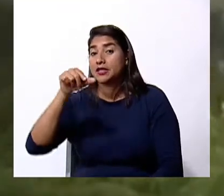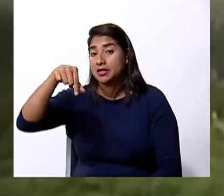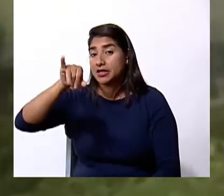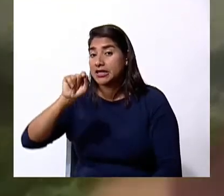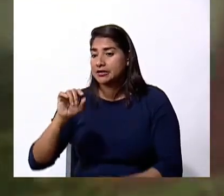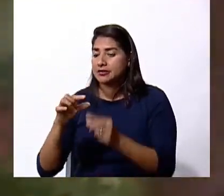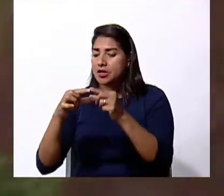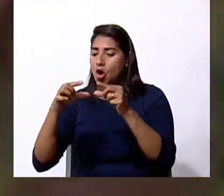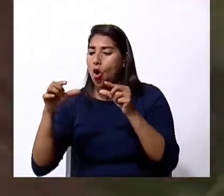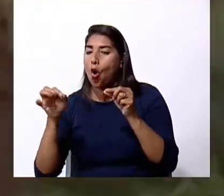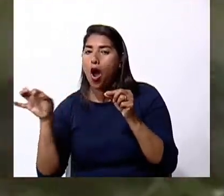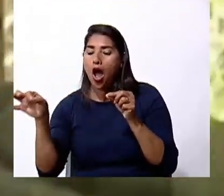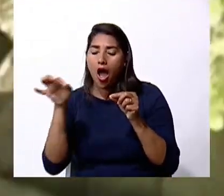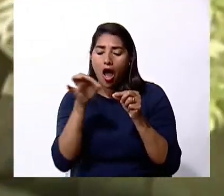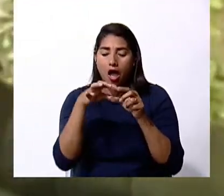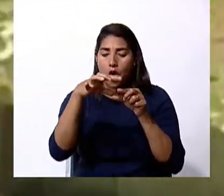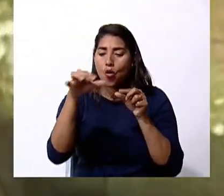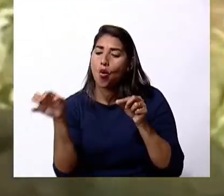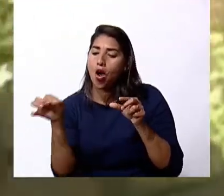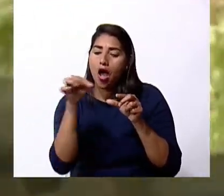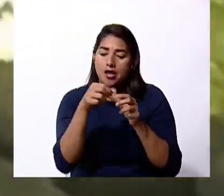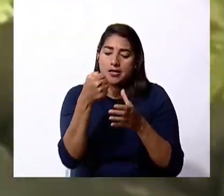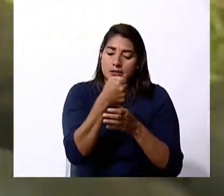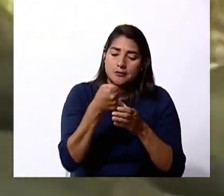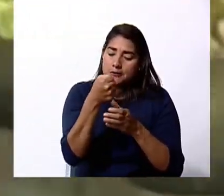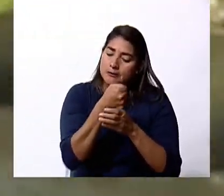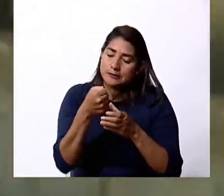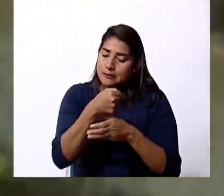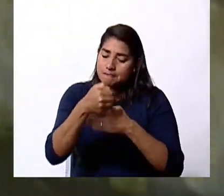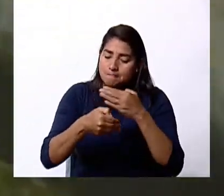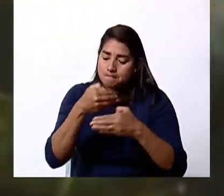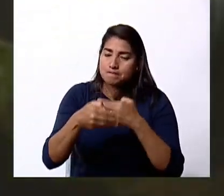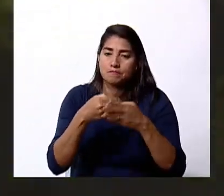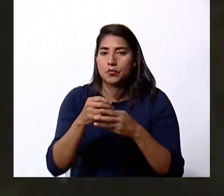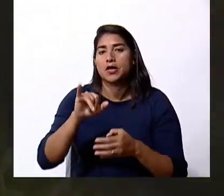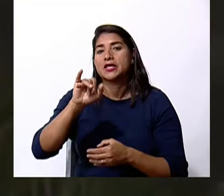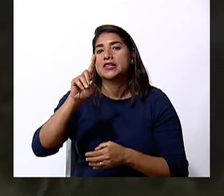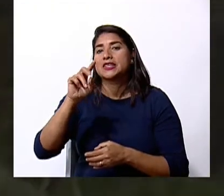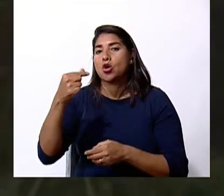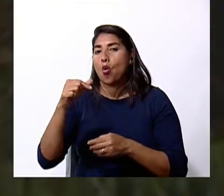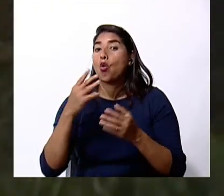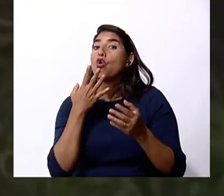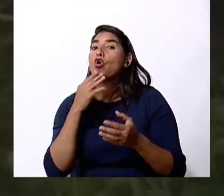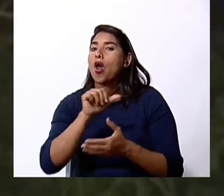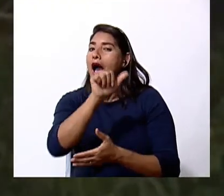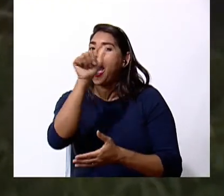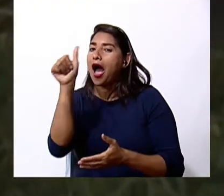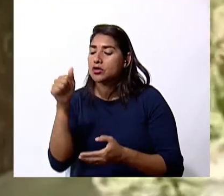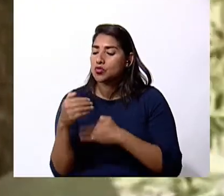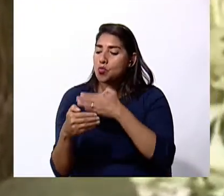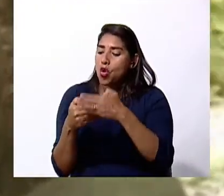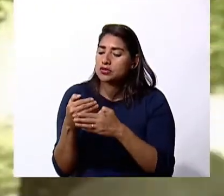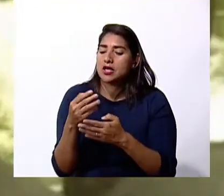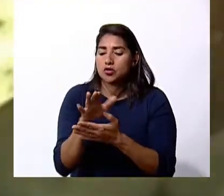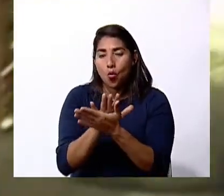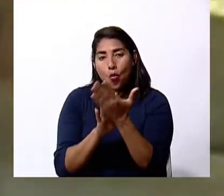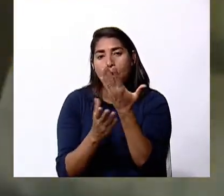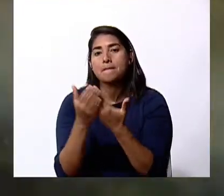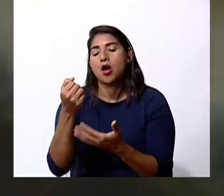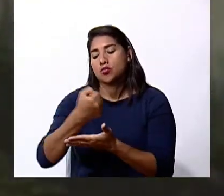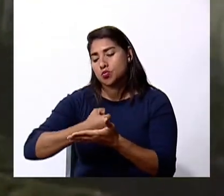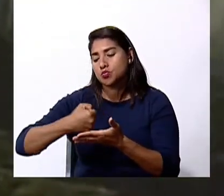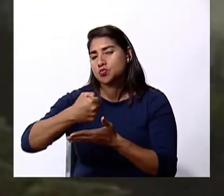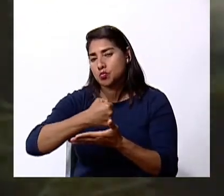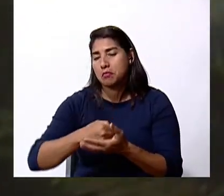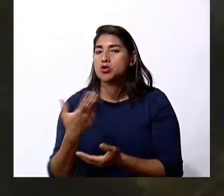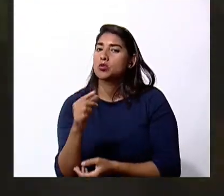la hoja, porque es de ahí que se obtiene el colorante azul o índigo luego de cierto proceso artesanal que tarda un promedio